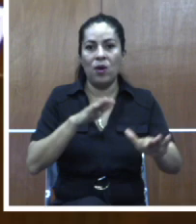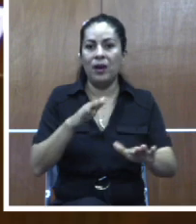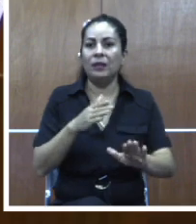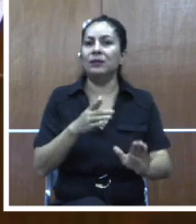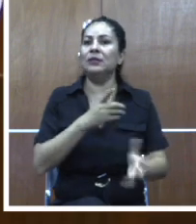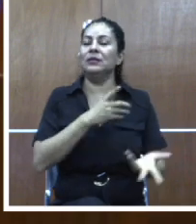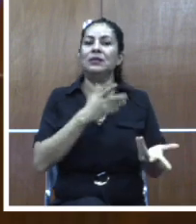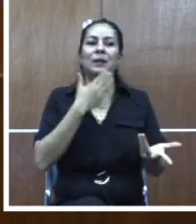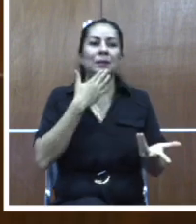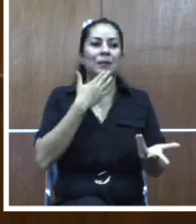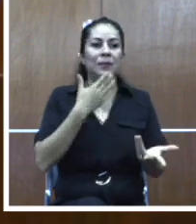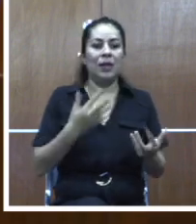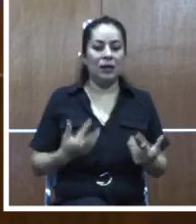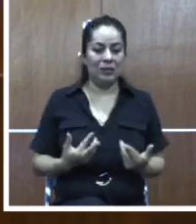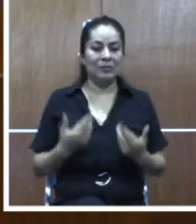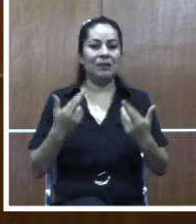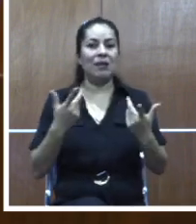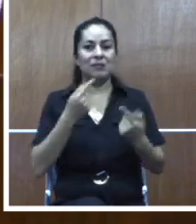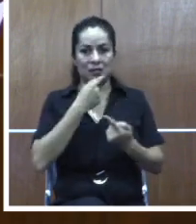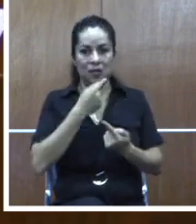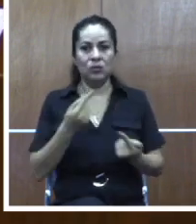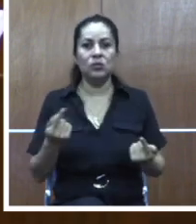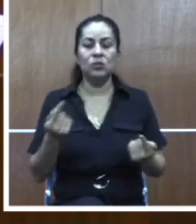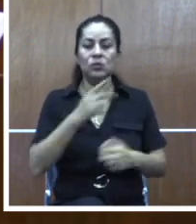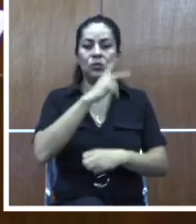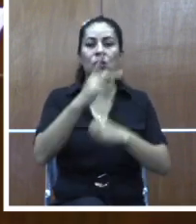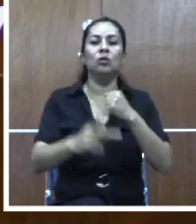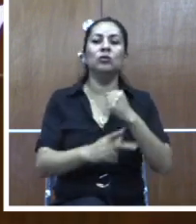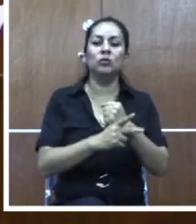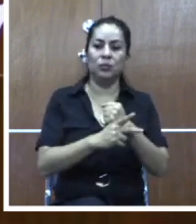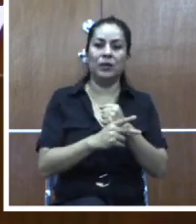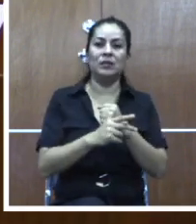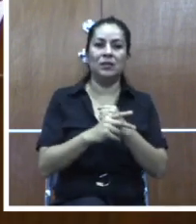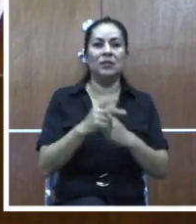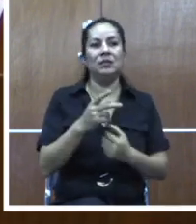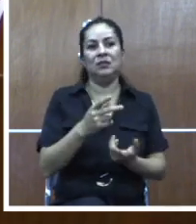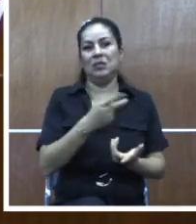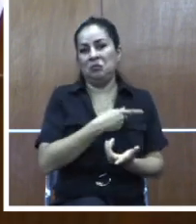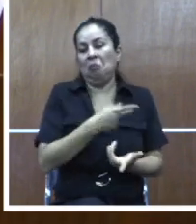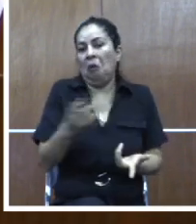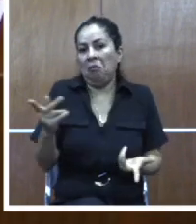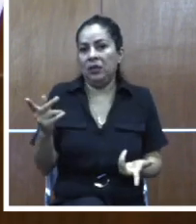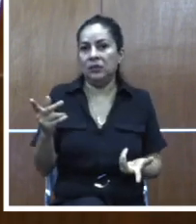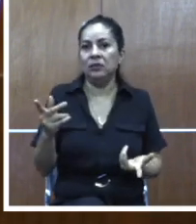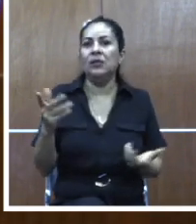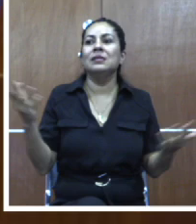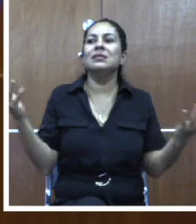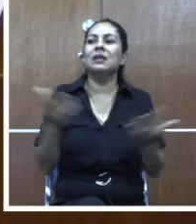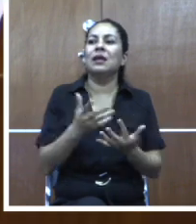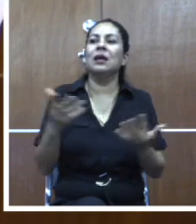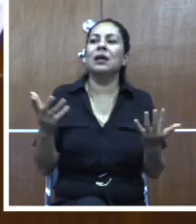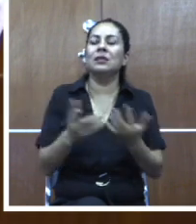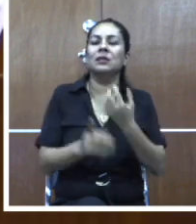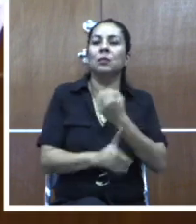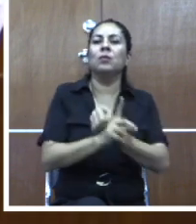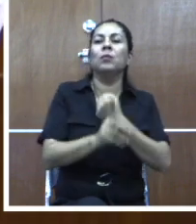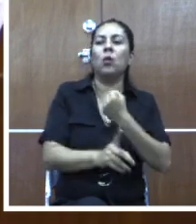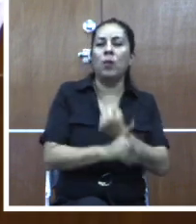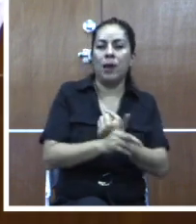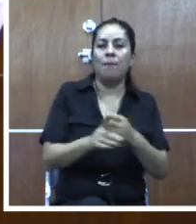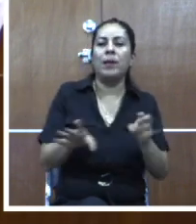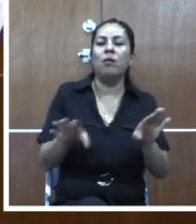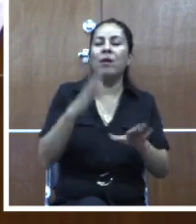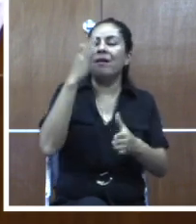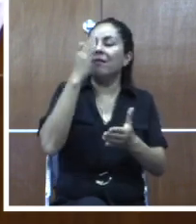evitables debidas a los cánceres infantiles en los países de ingresos medianos y bajos se produce a consecuencia de